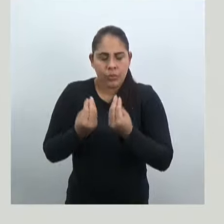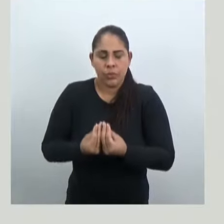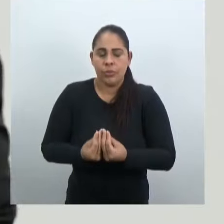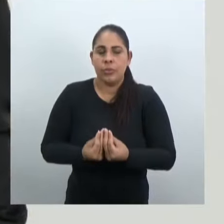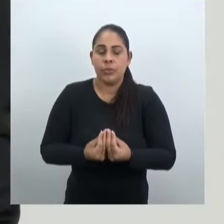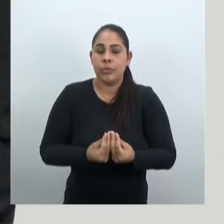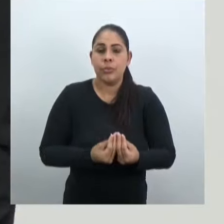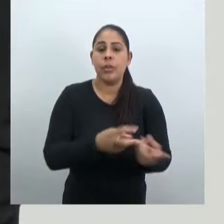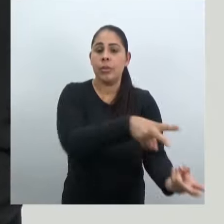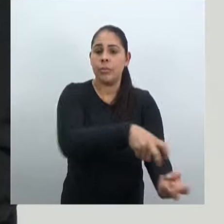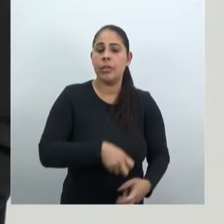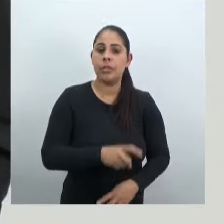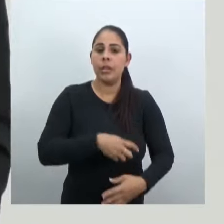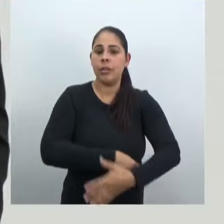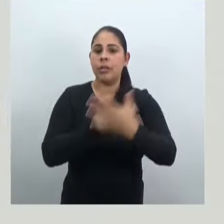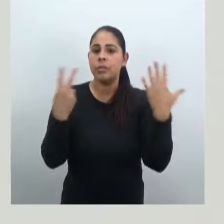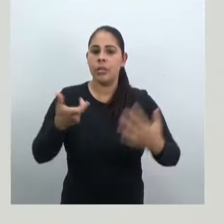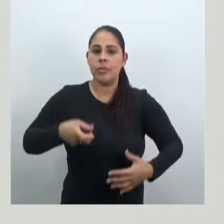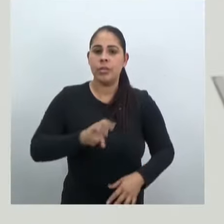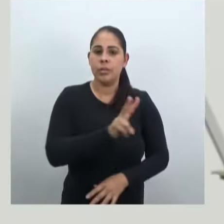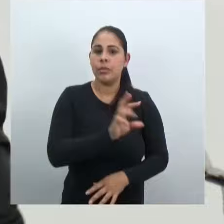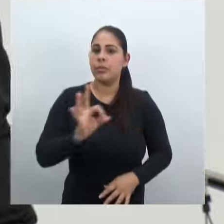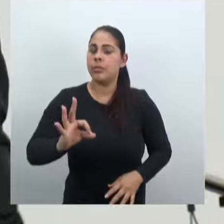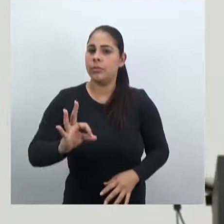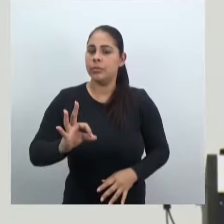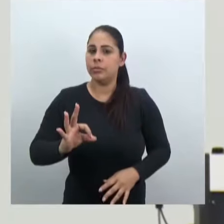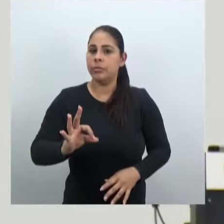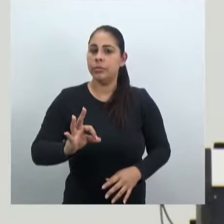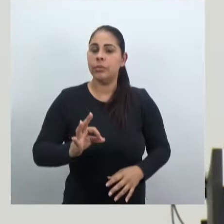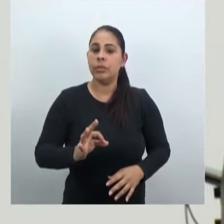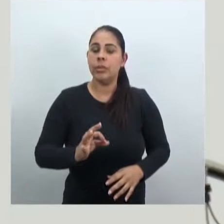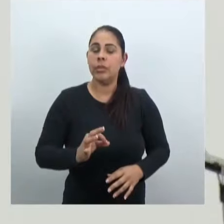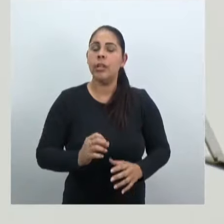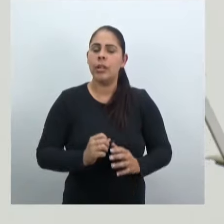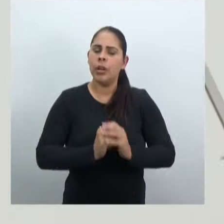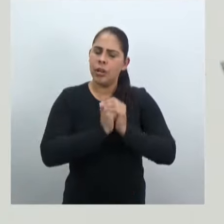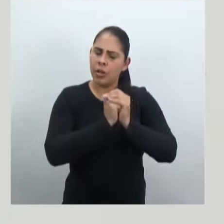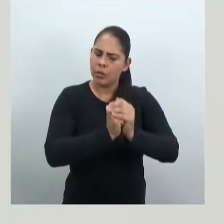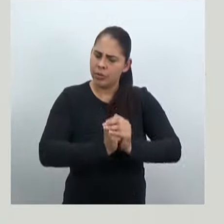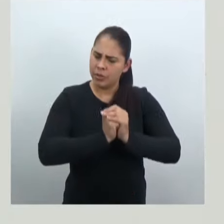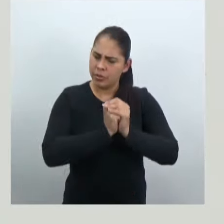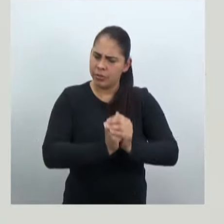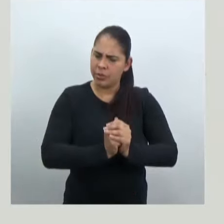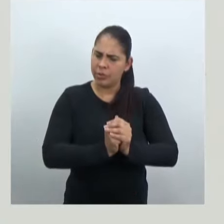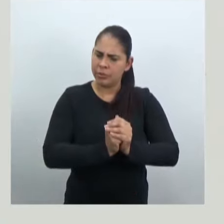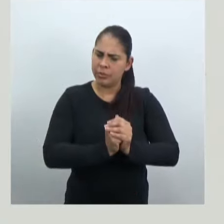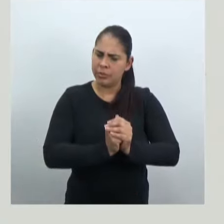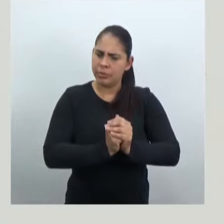Mateo 17, versículo 20. Él nos enseñó en la oración, algunas veces hay que